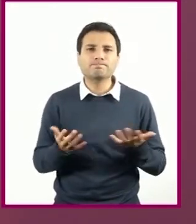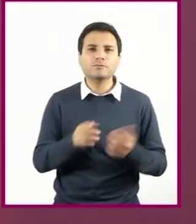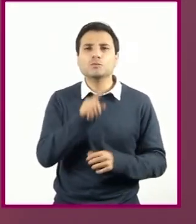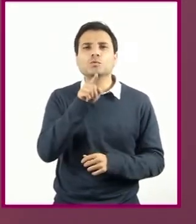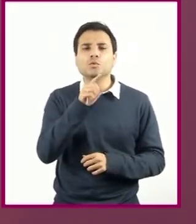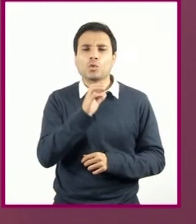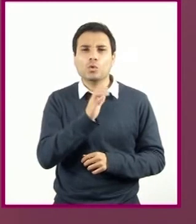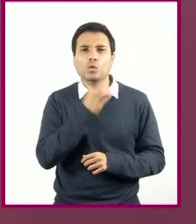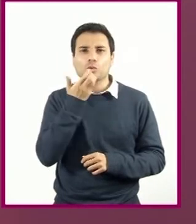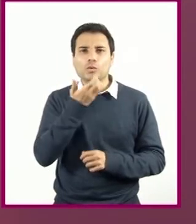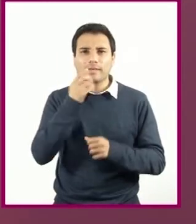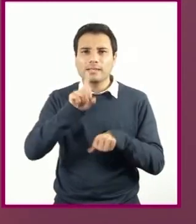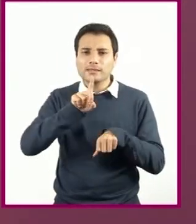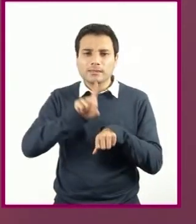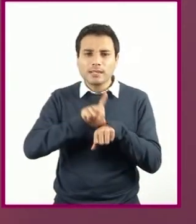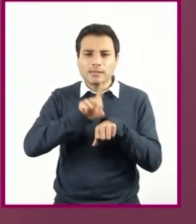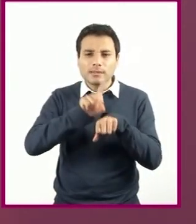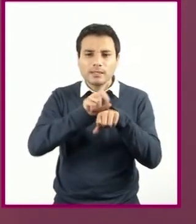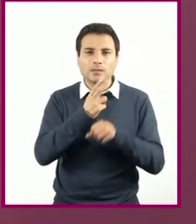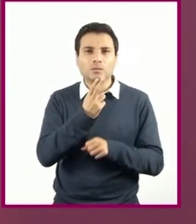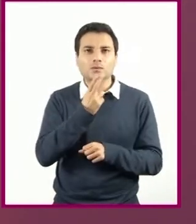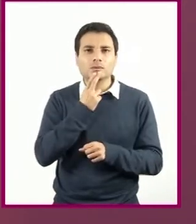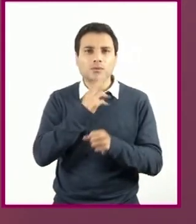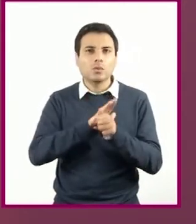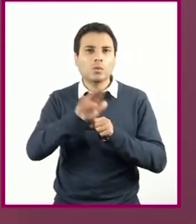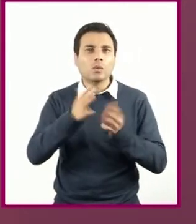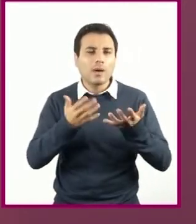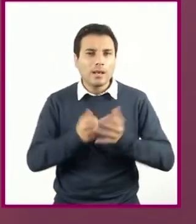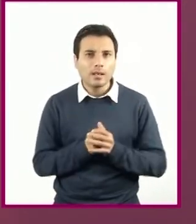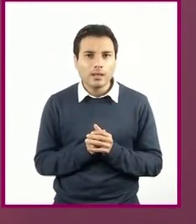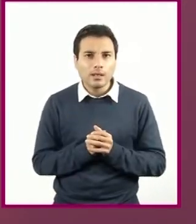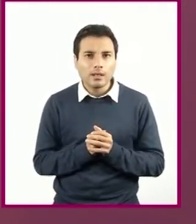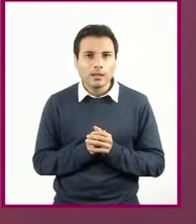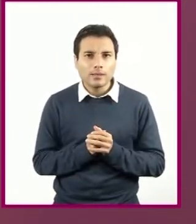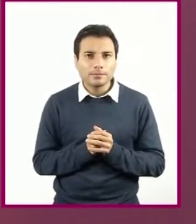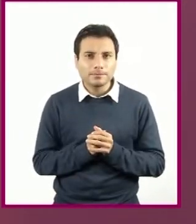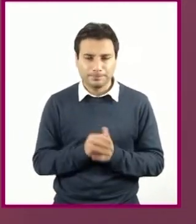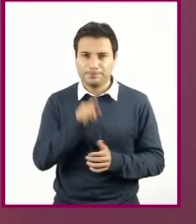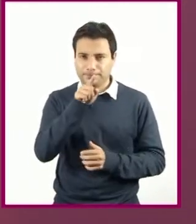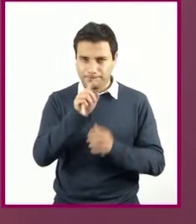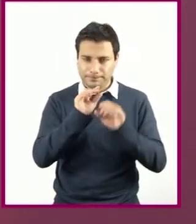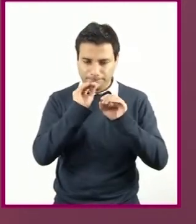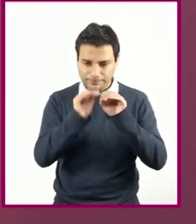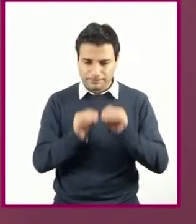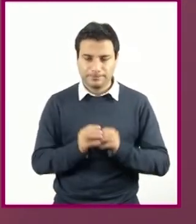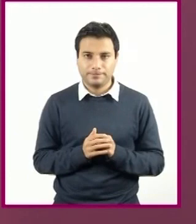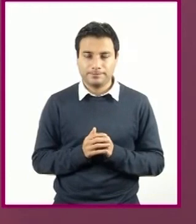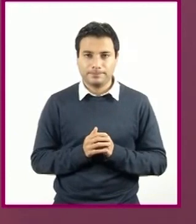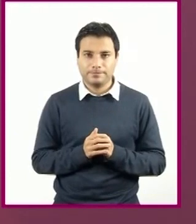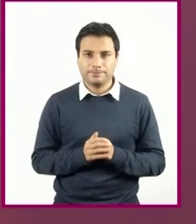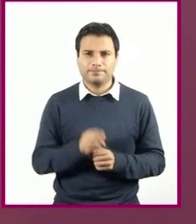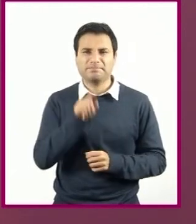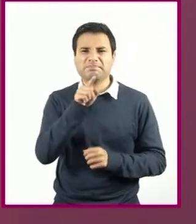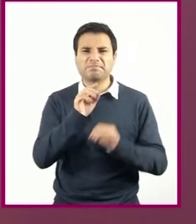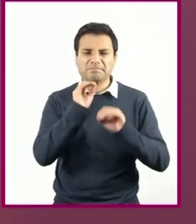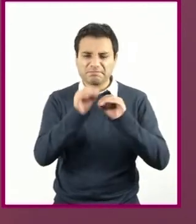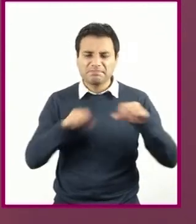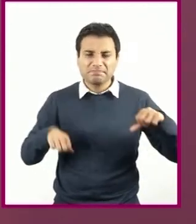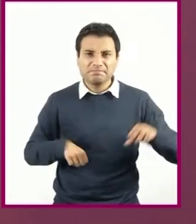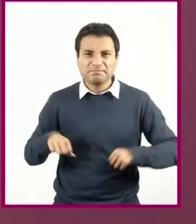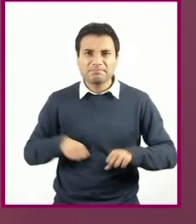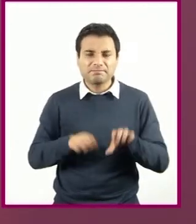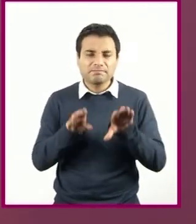vida cotidiana con los inventos trabajados a lo largo de la sesión. Para realizar su actividad